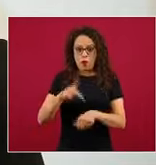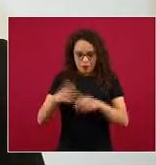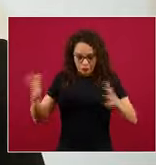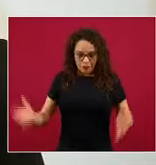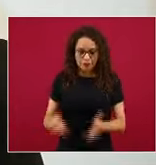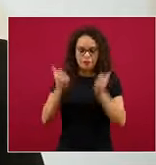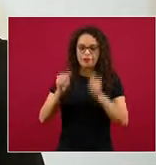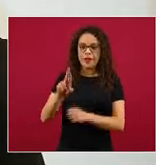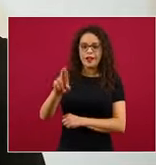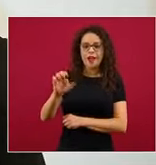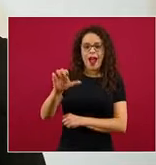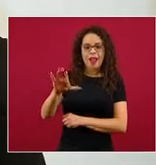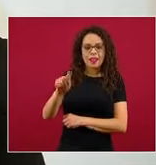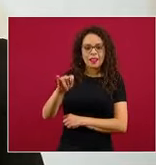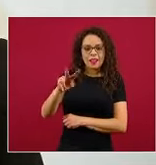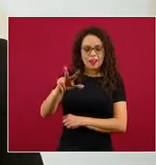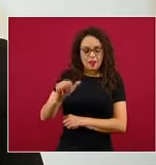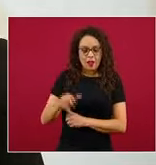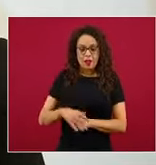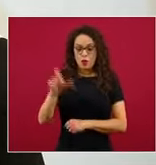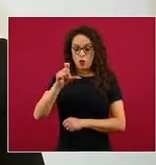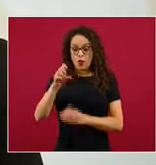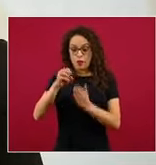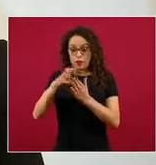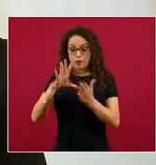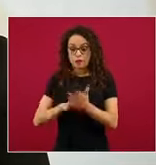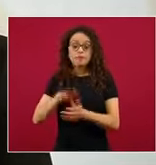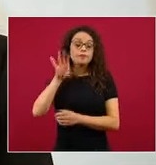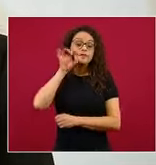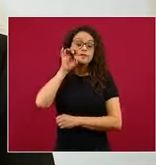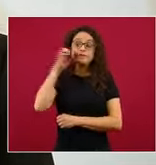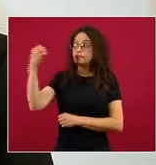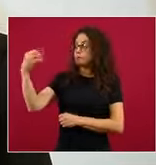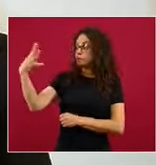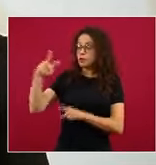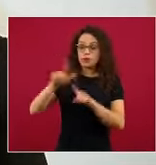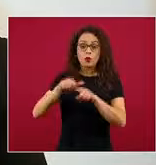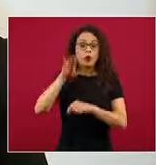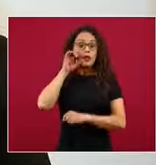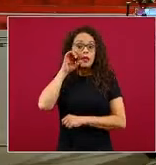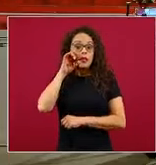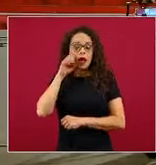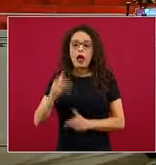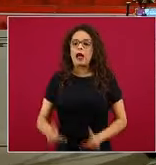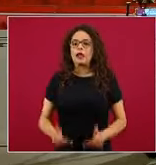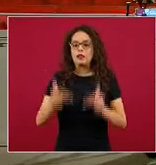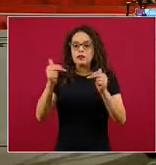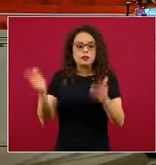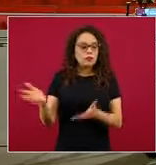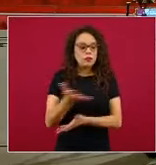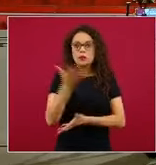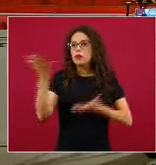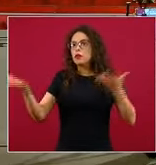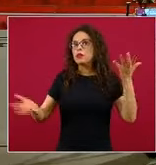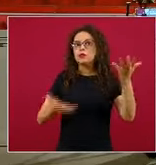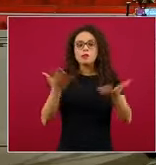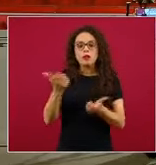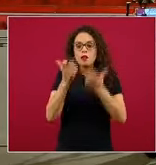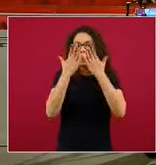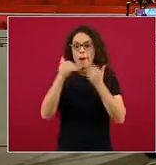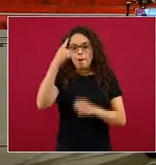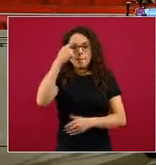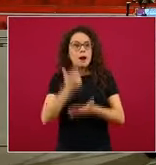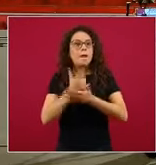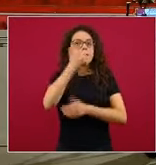el momento en el que se instala el semáforo naranja, muchos negocios no tenían con qué empezar para pagar luz,